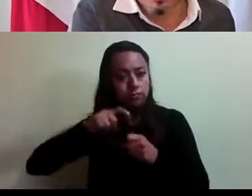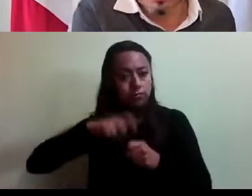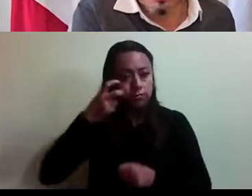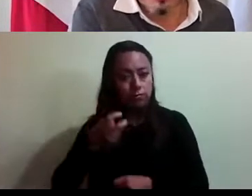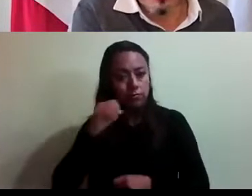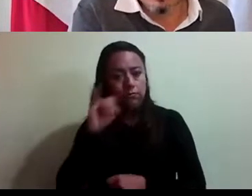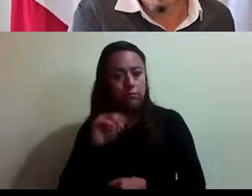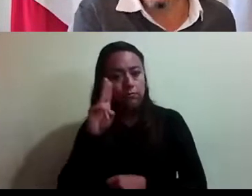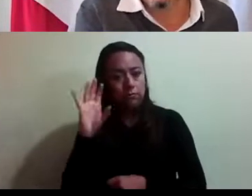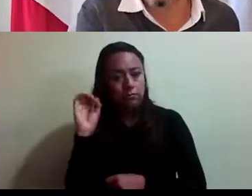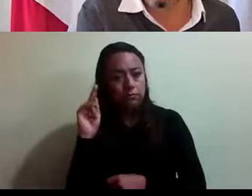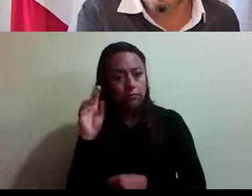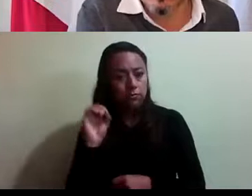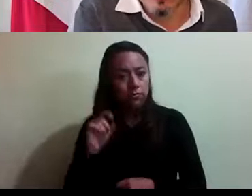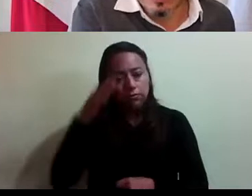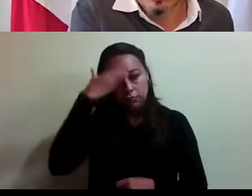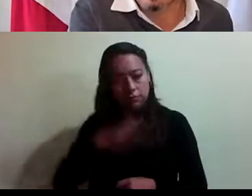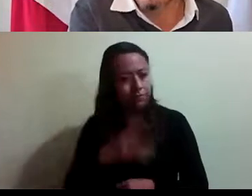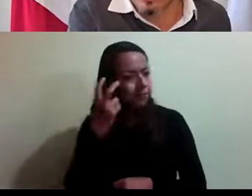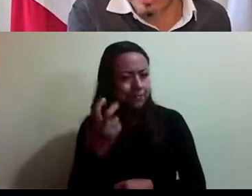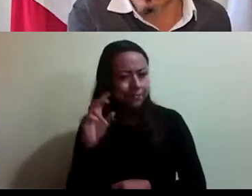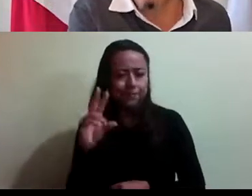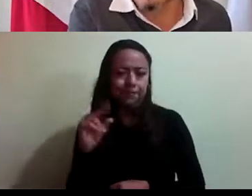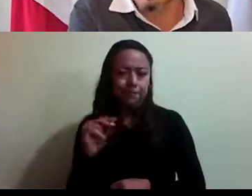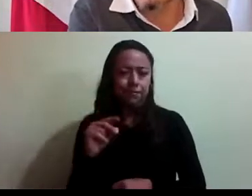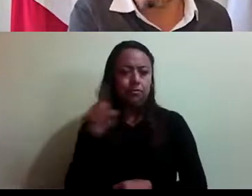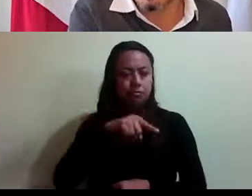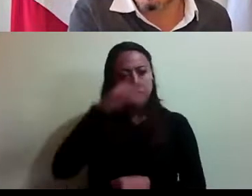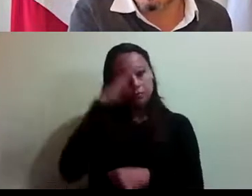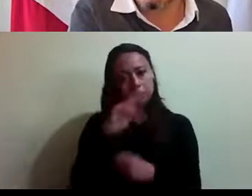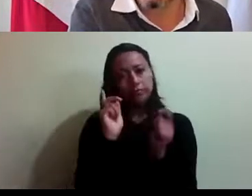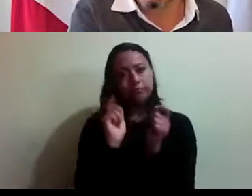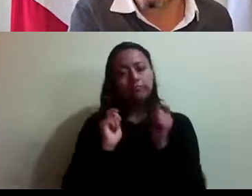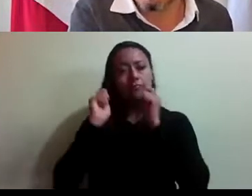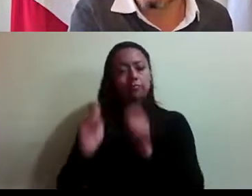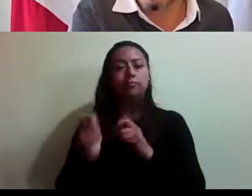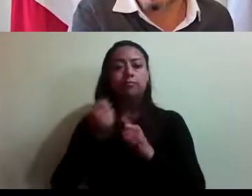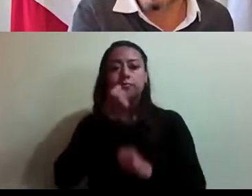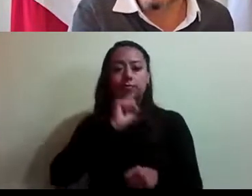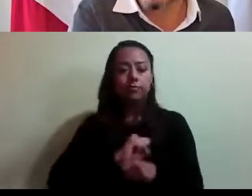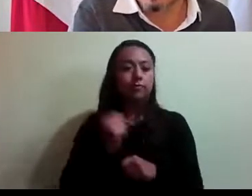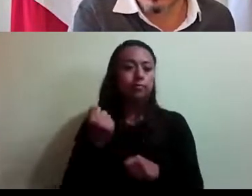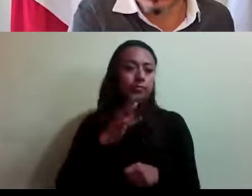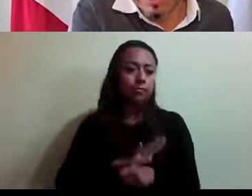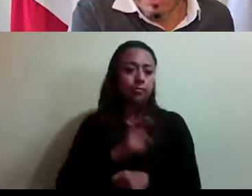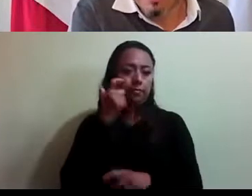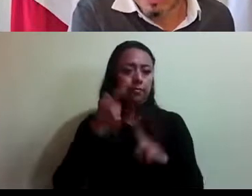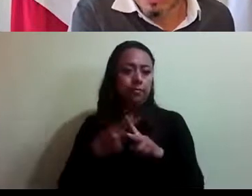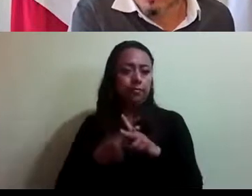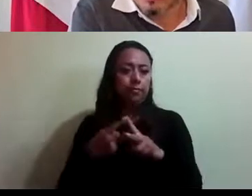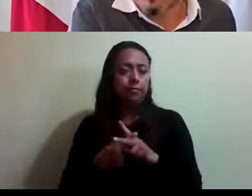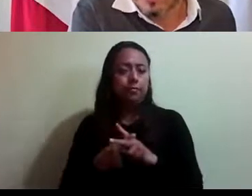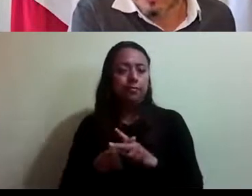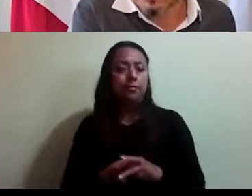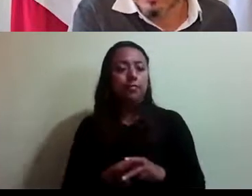así, que se facultó a la Secretaría de Administración y Finanzas con una reforma a la ley de austeridad para